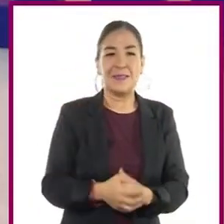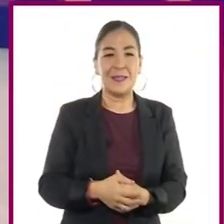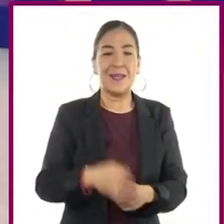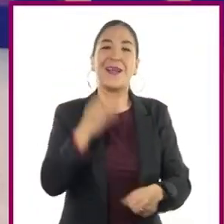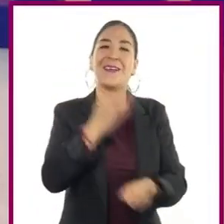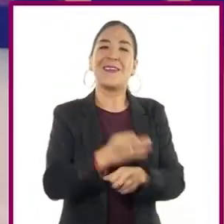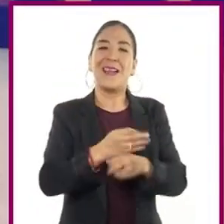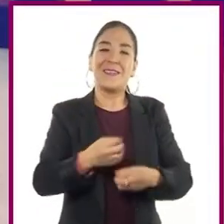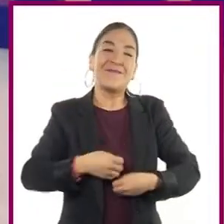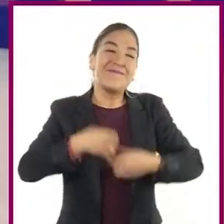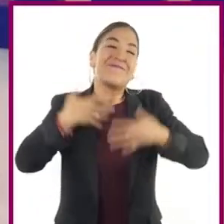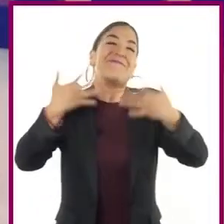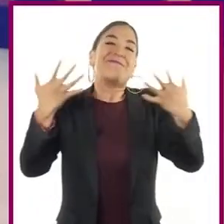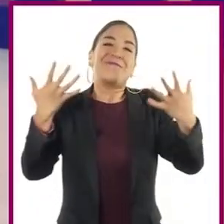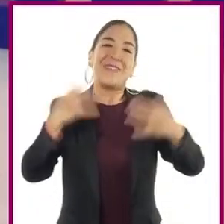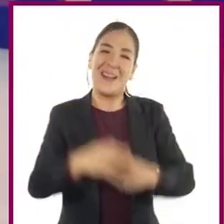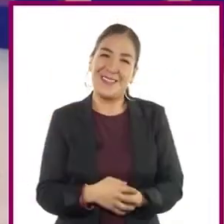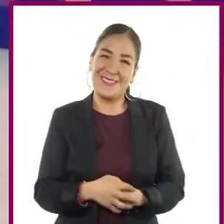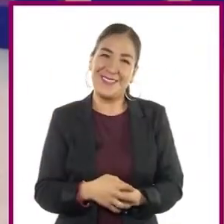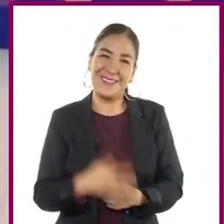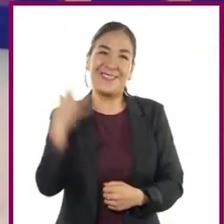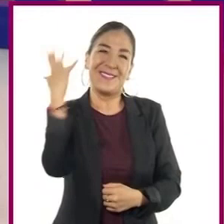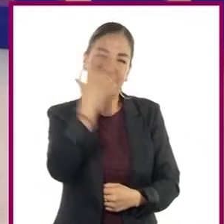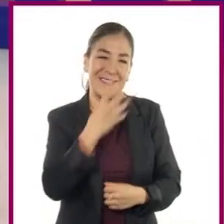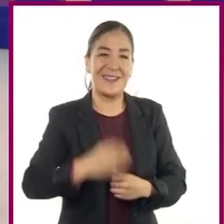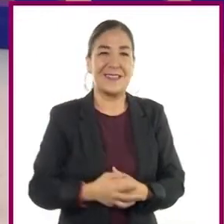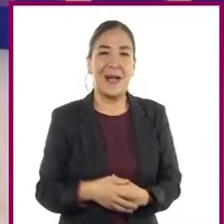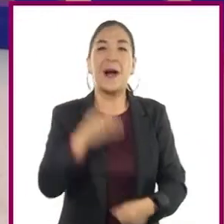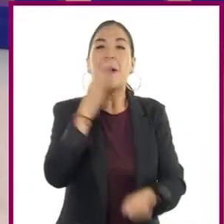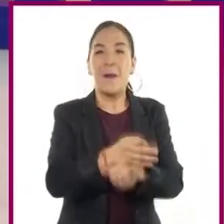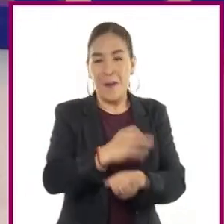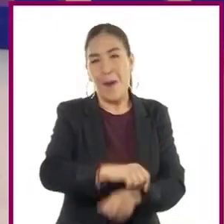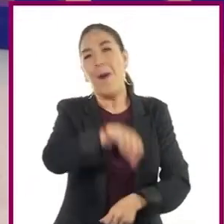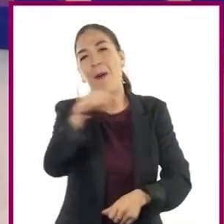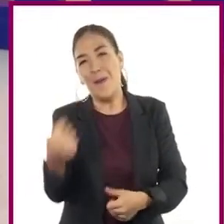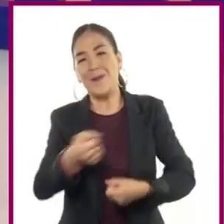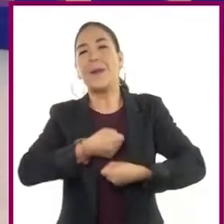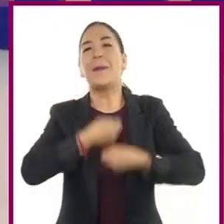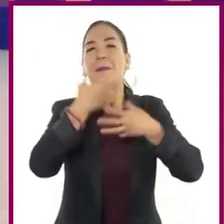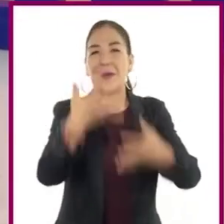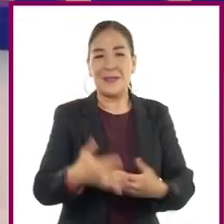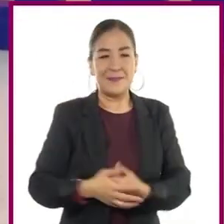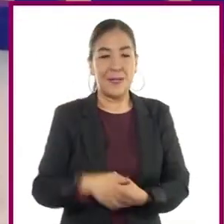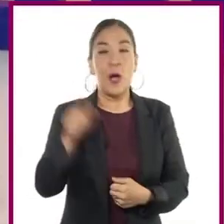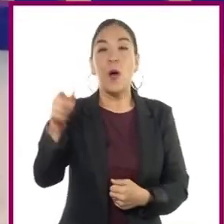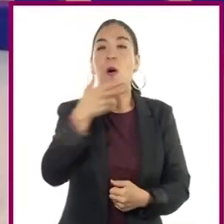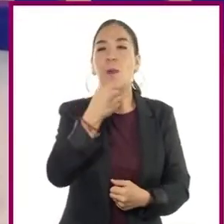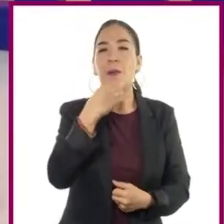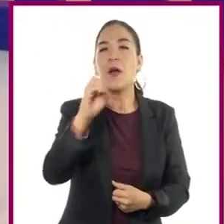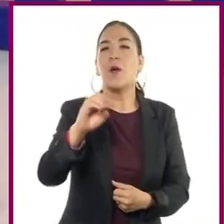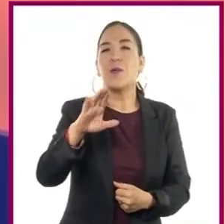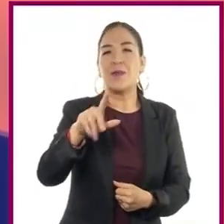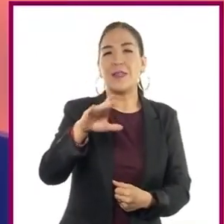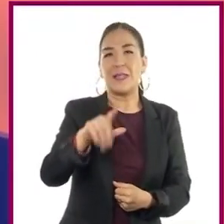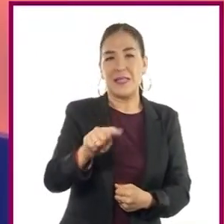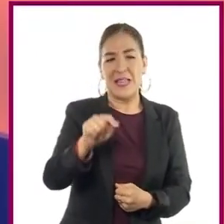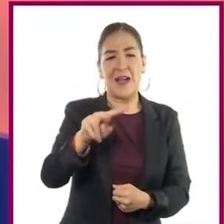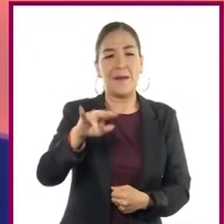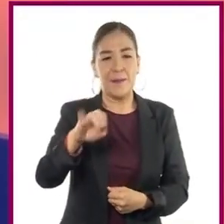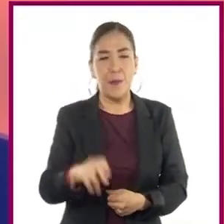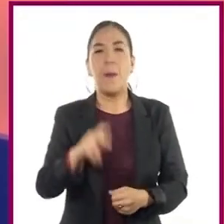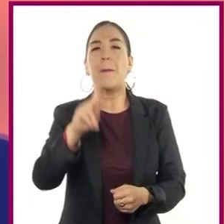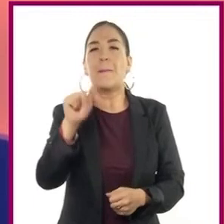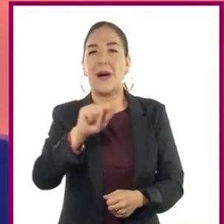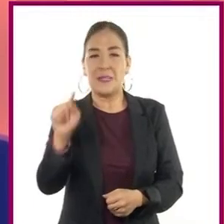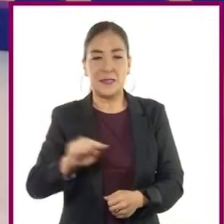estoy suspire y suspire. Vamos con otro poeta. Octavio Paz, mexicano